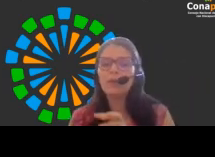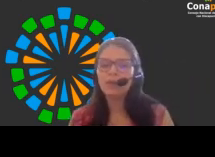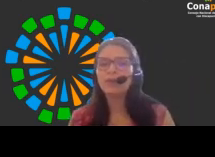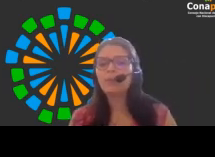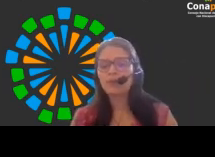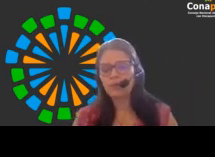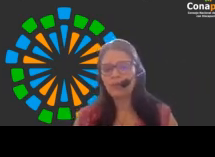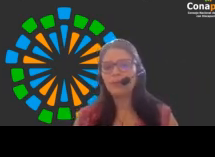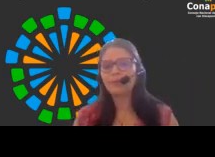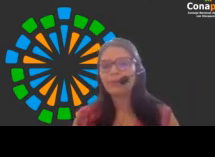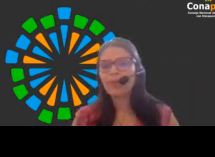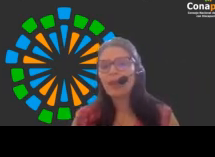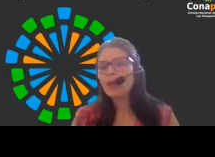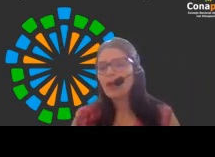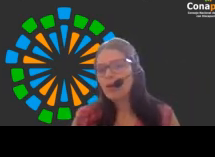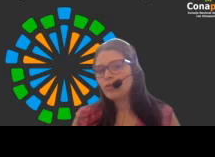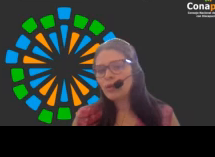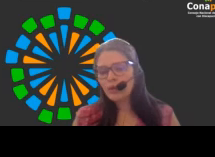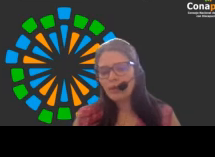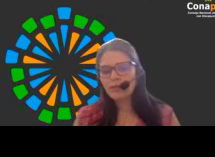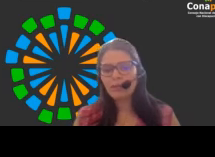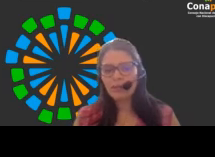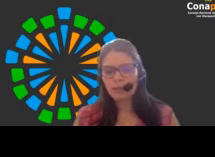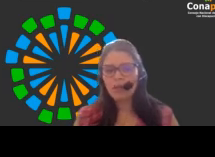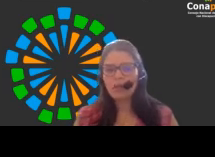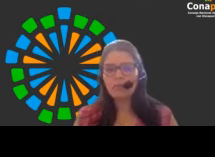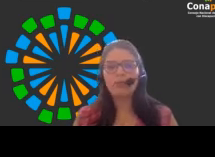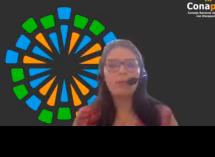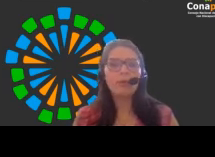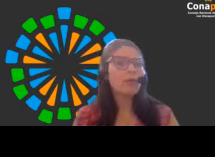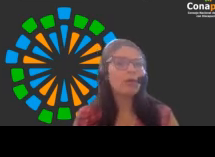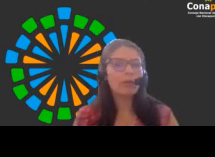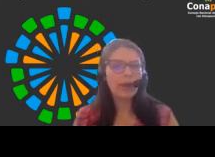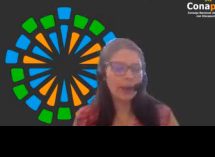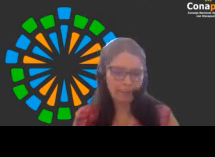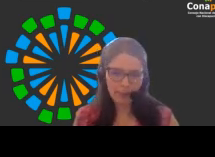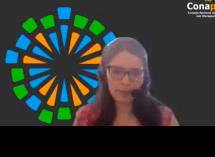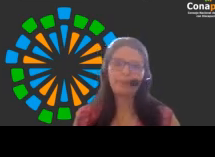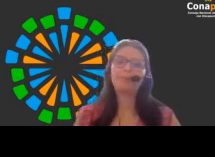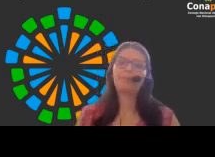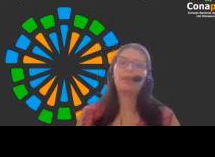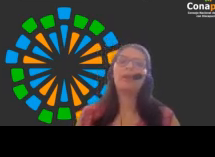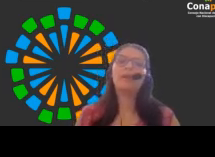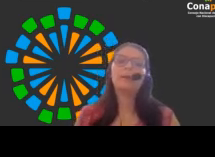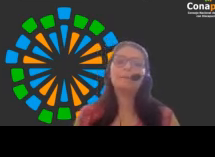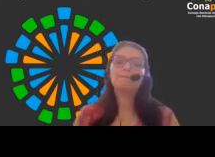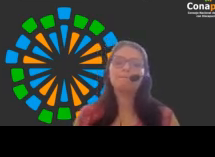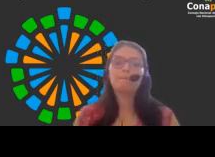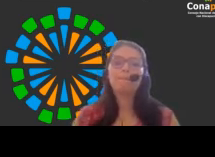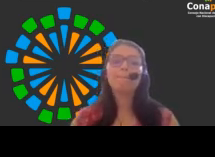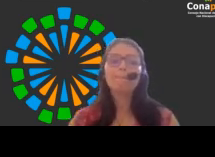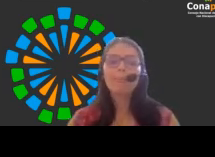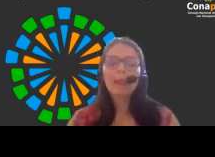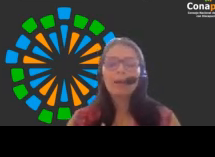entorno y la vivencia personal esto de la vivencia personal pongámoslo con un ejemplo